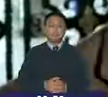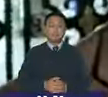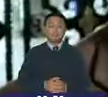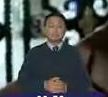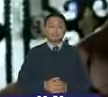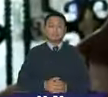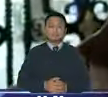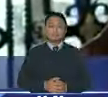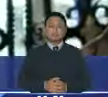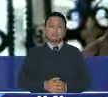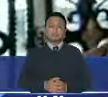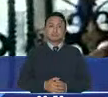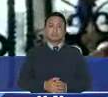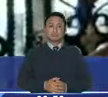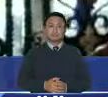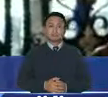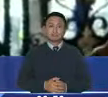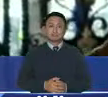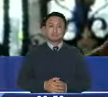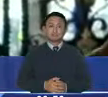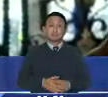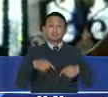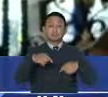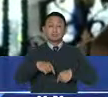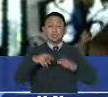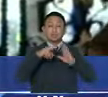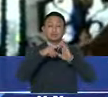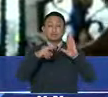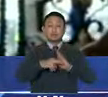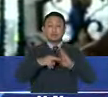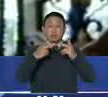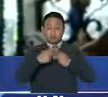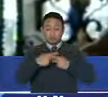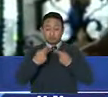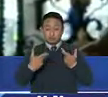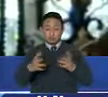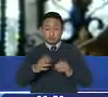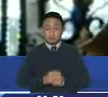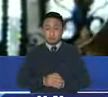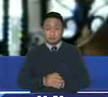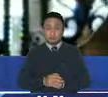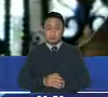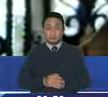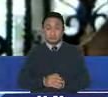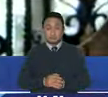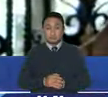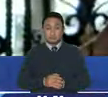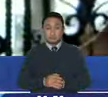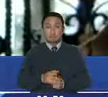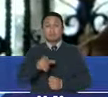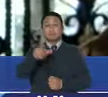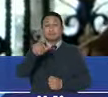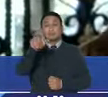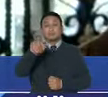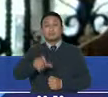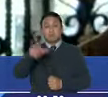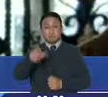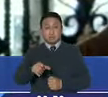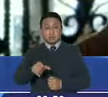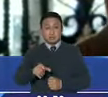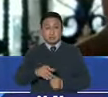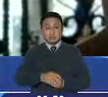Medidas populistas y irresponsables ampliaron a los usuarios, no solamente